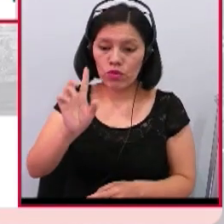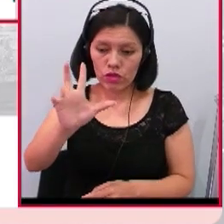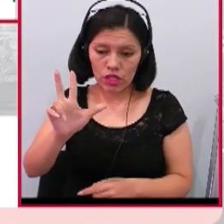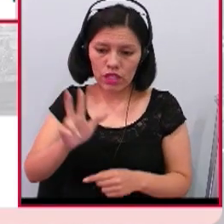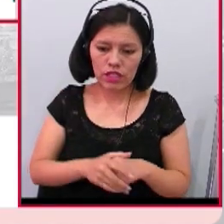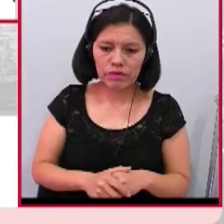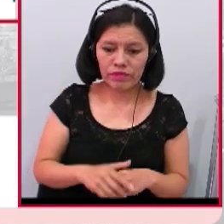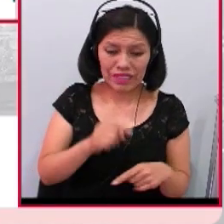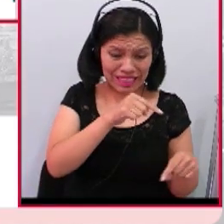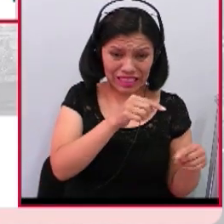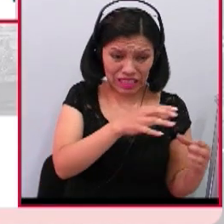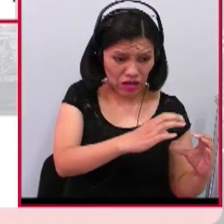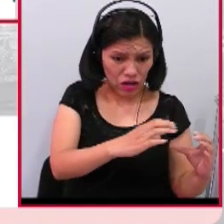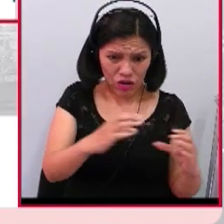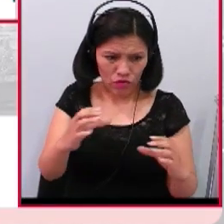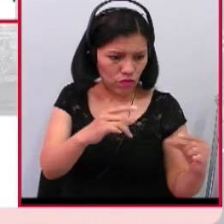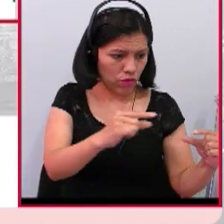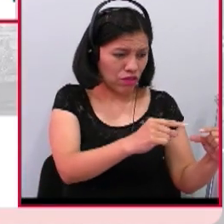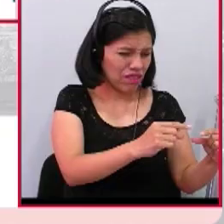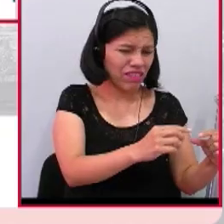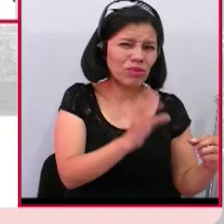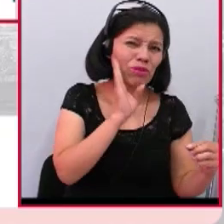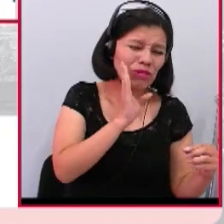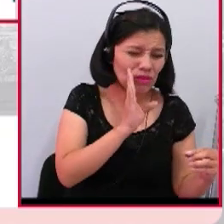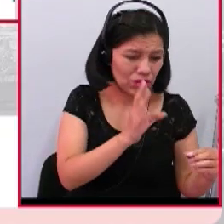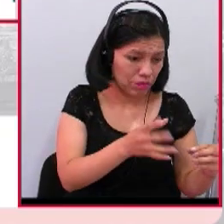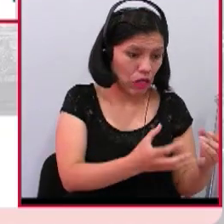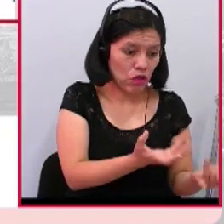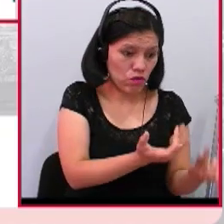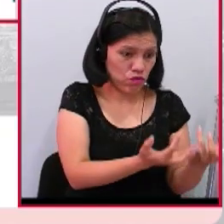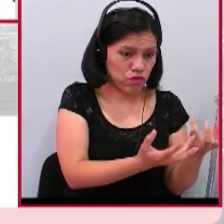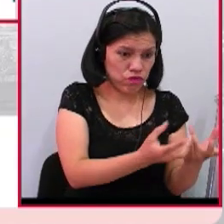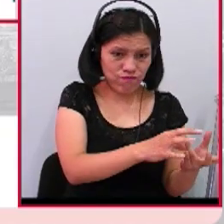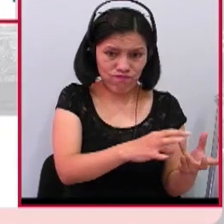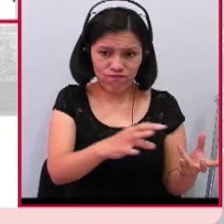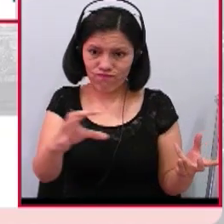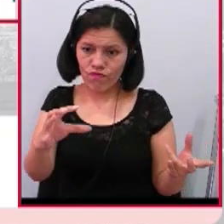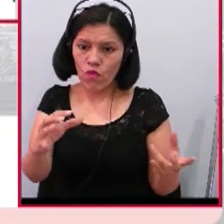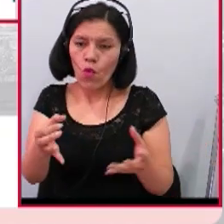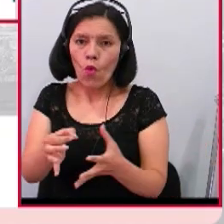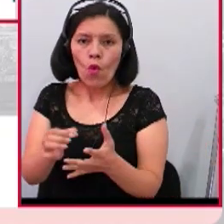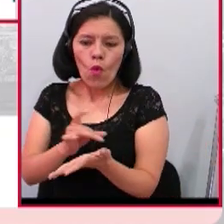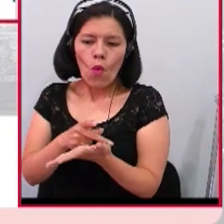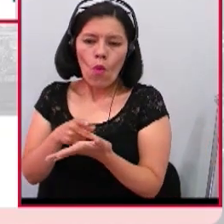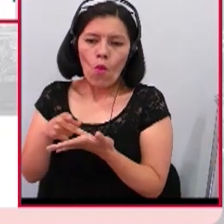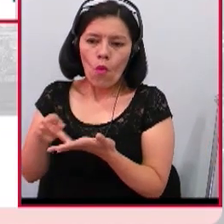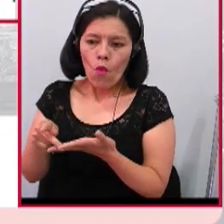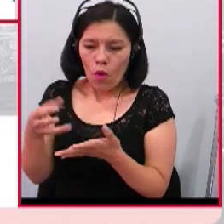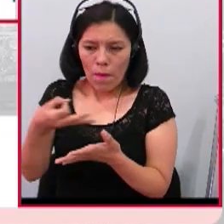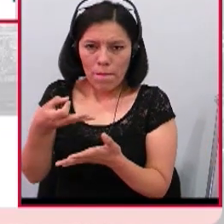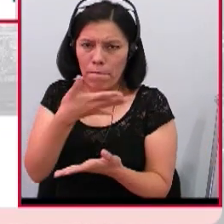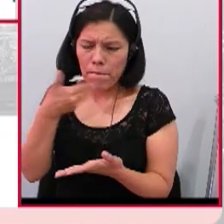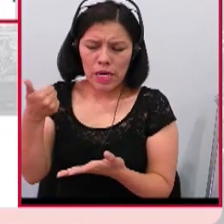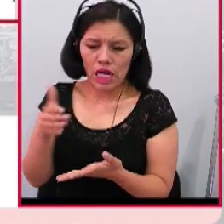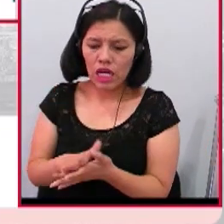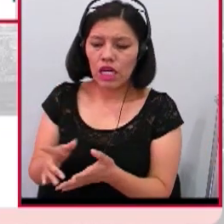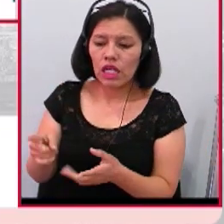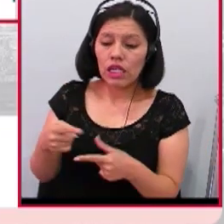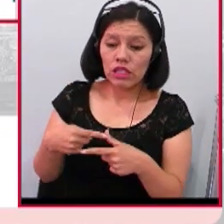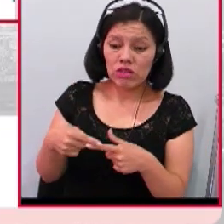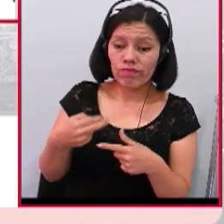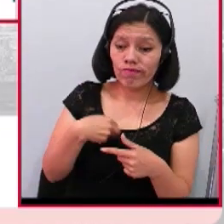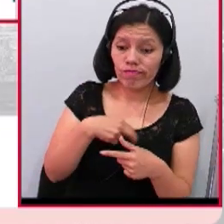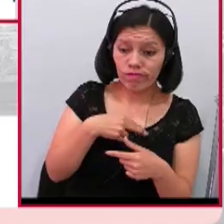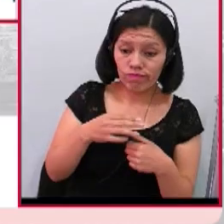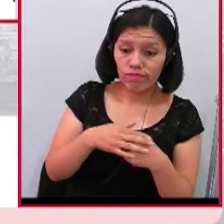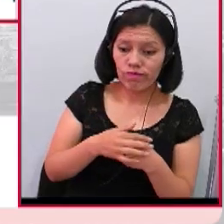refractario es demasiado alto. Entonces, lo que tenemos que cuidar es básicamente este ladrillo refractario y ampliarlo lo más posible en nuestras campañas. Campaña se